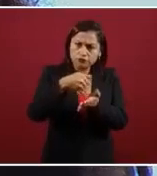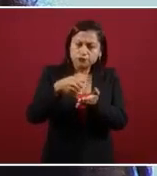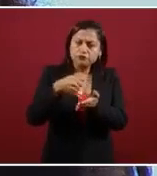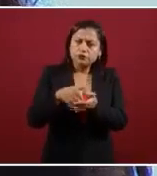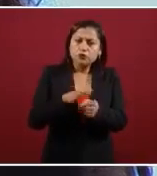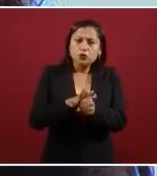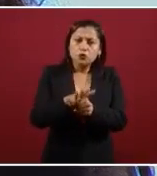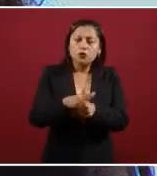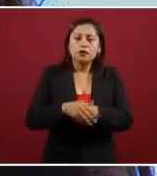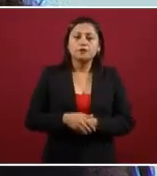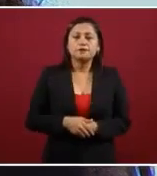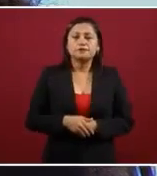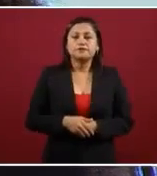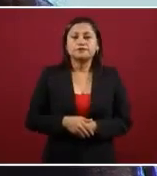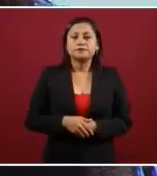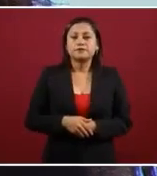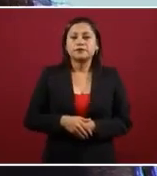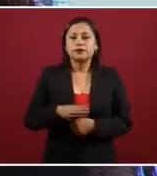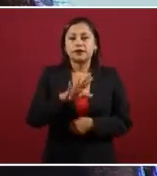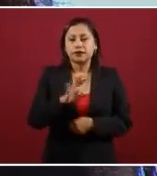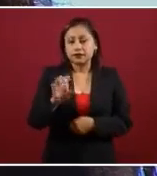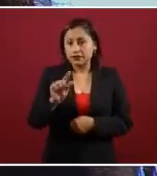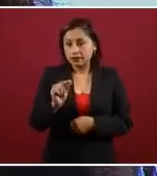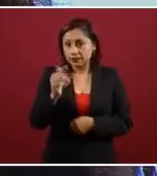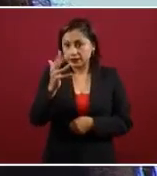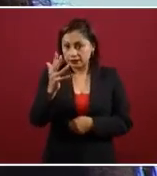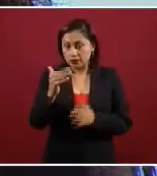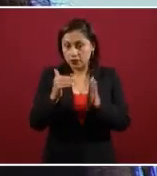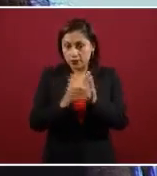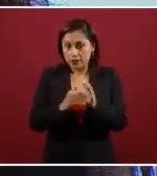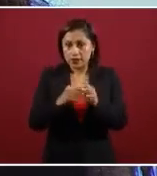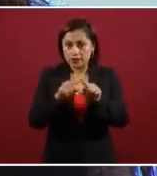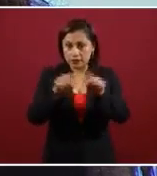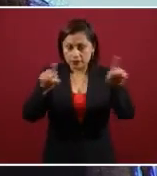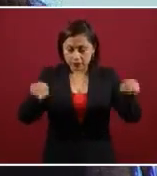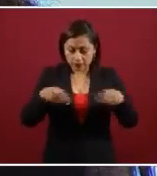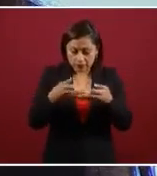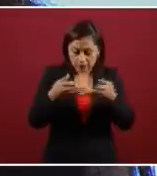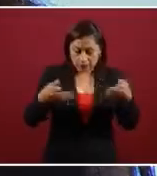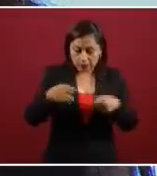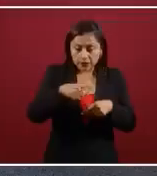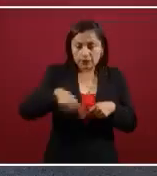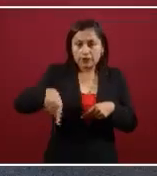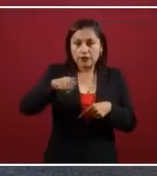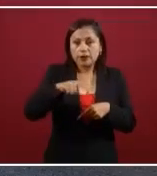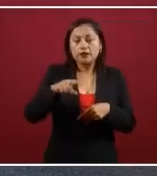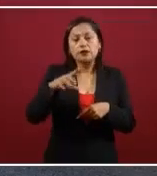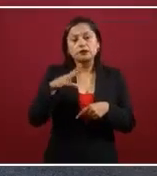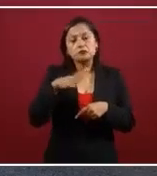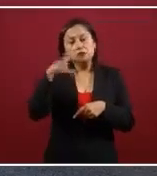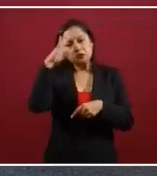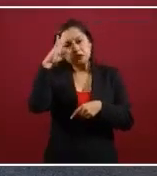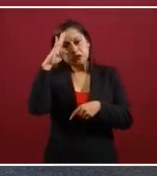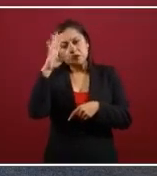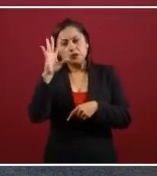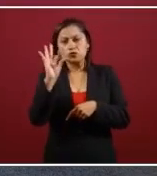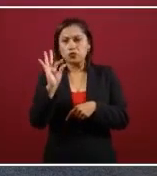las 575 mil hectáreas está programado tener un 40%